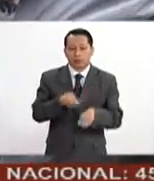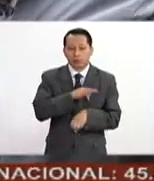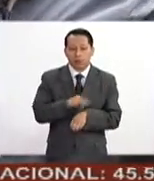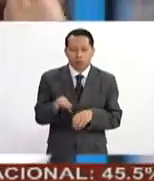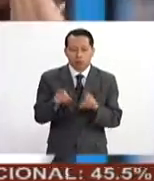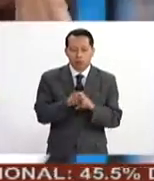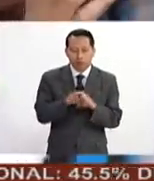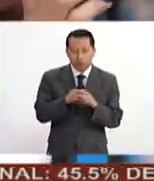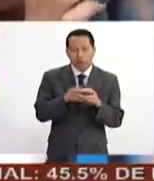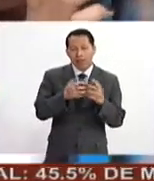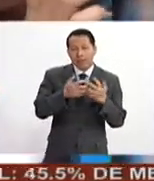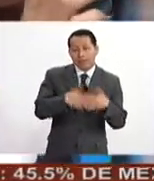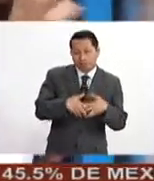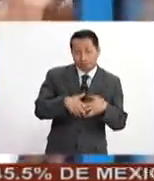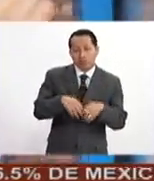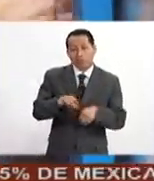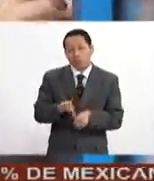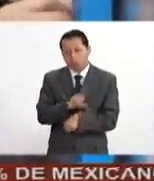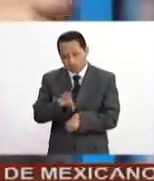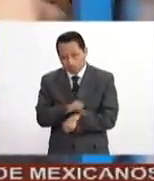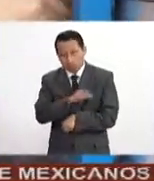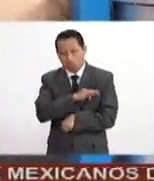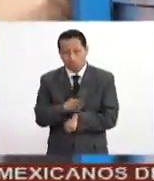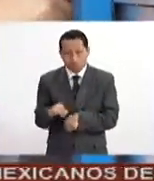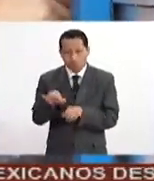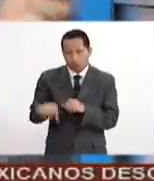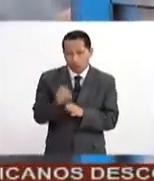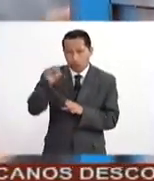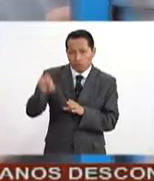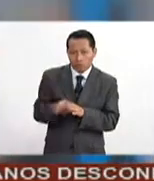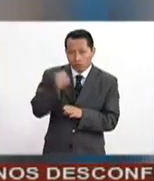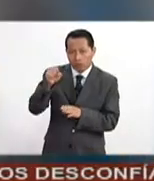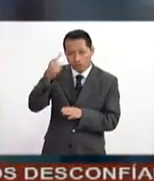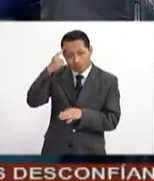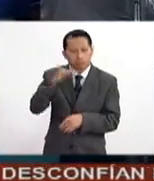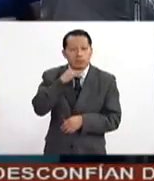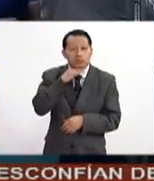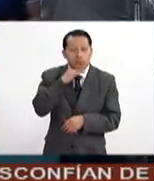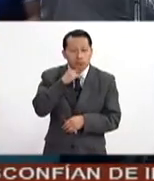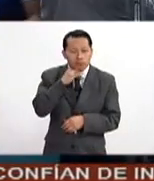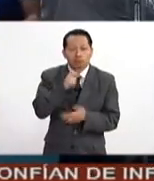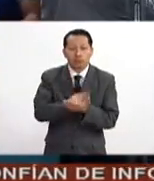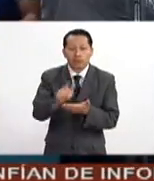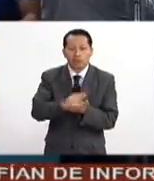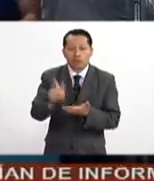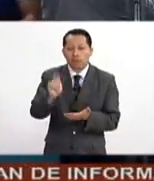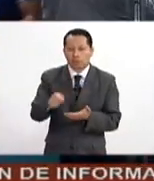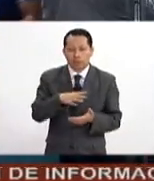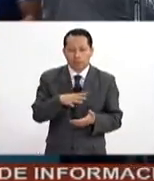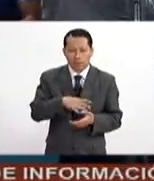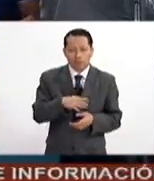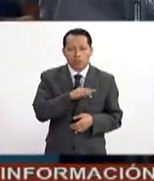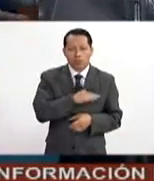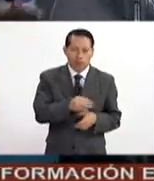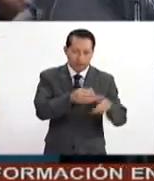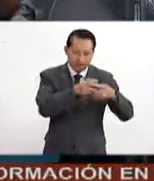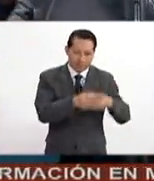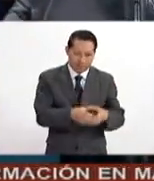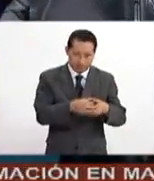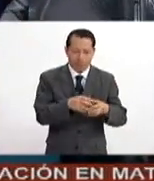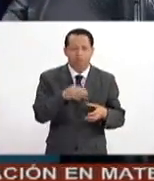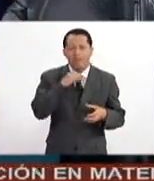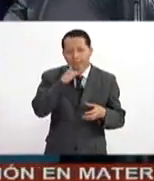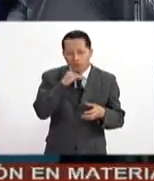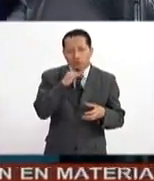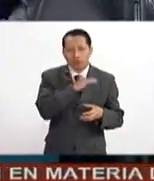sujeción, hidráulico y eléctrico que sirven para captar un gran número de desechos. Manejamos un contenedor de basura semiflotante